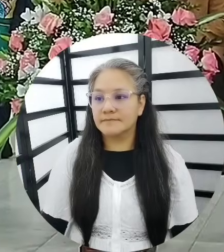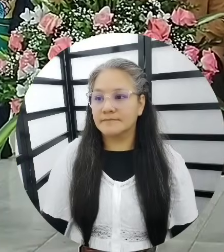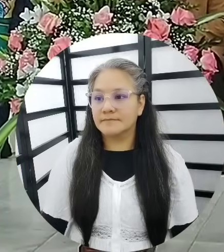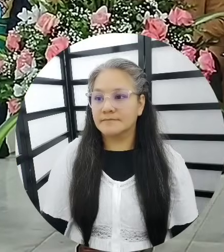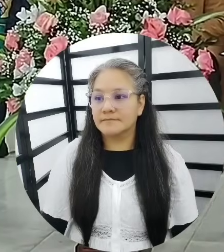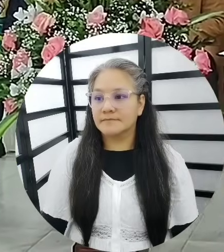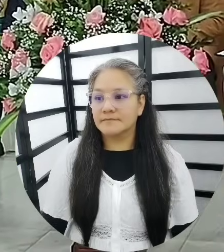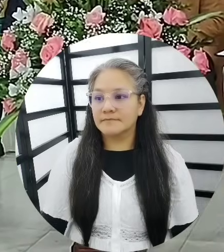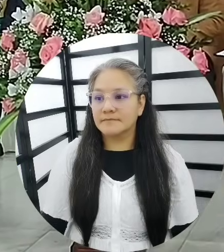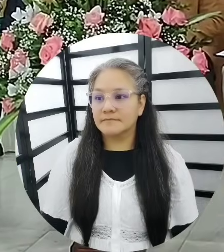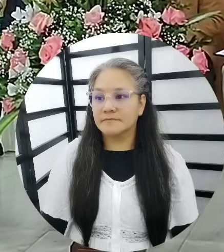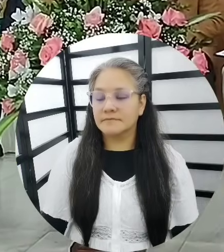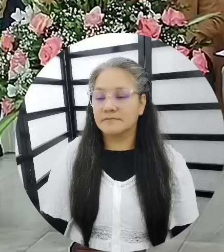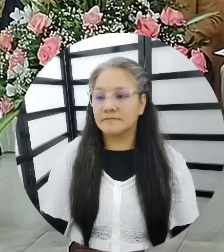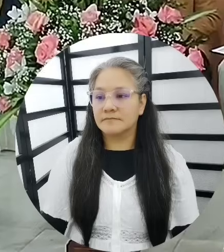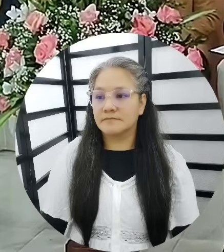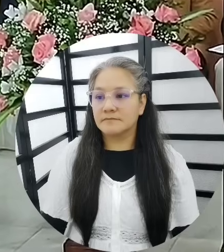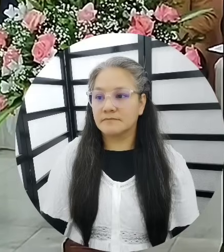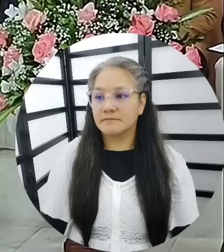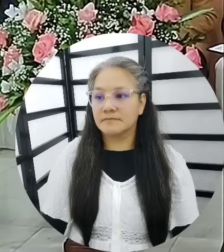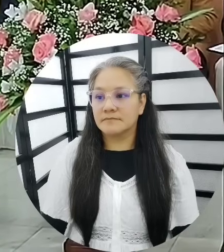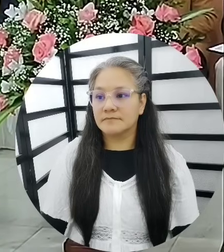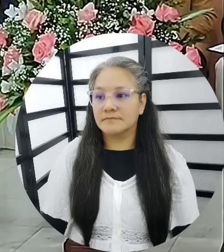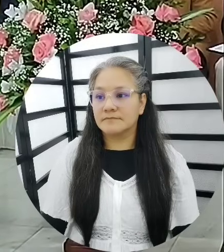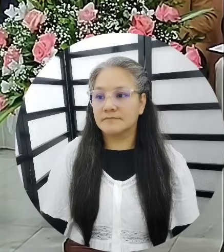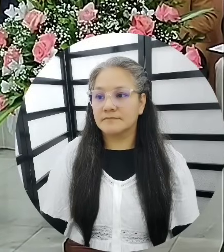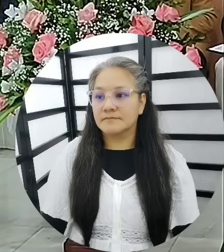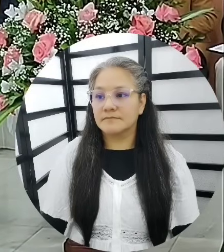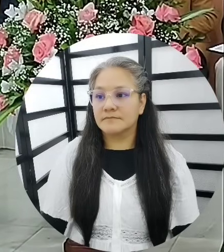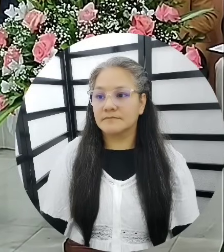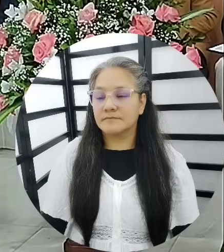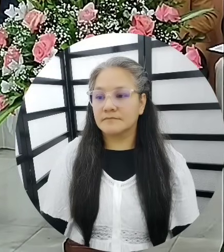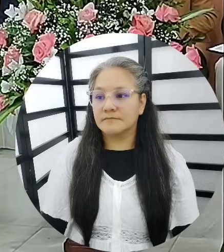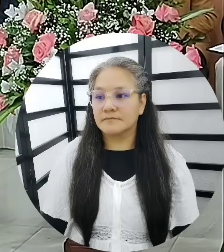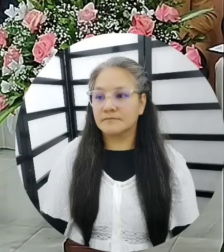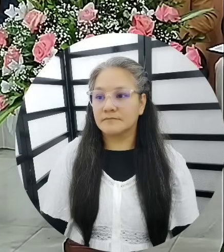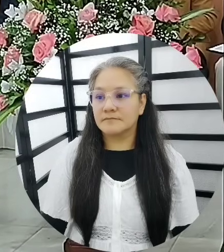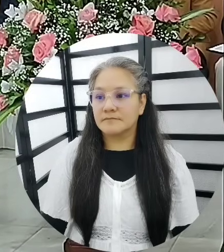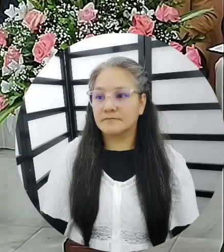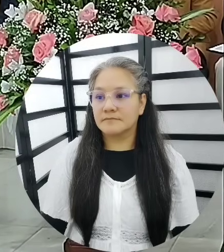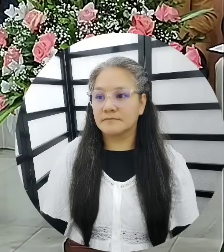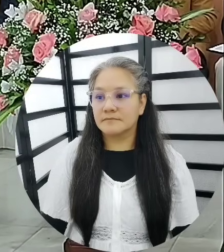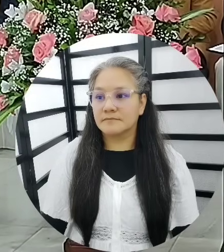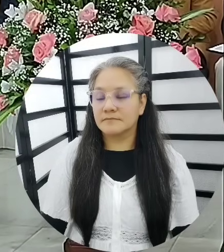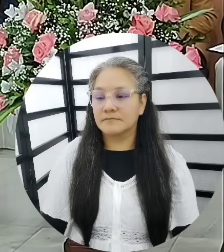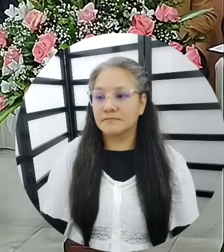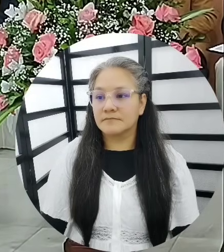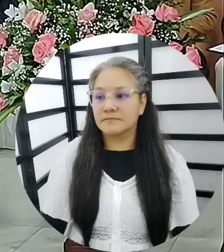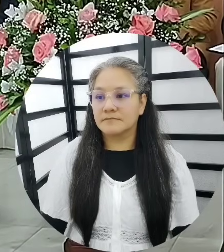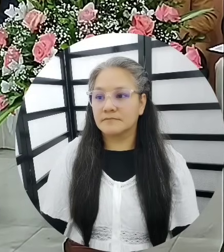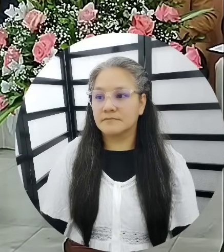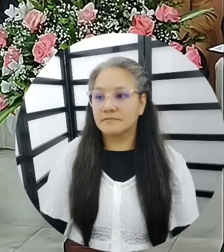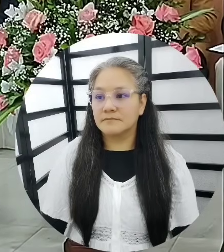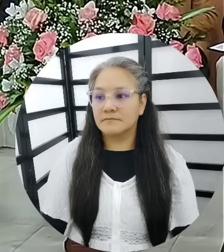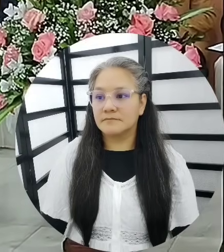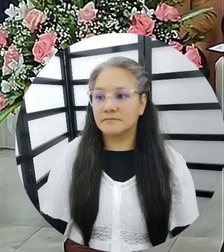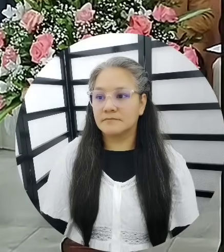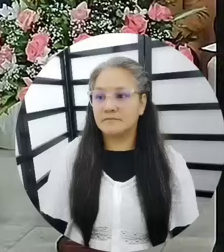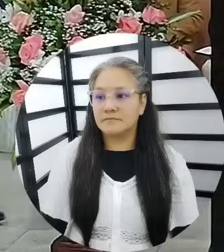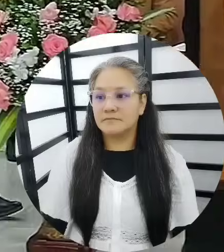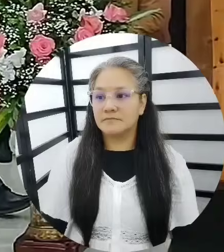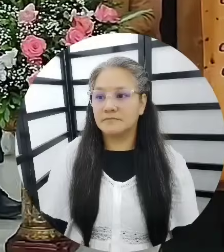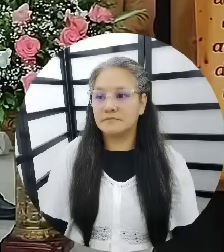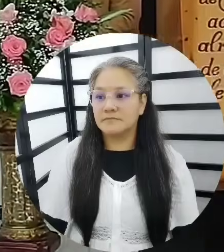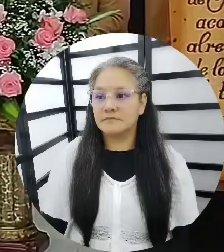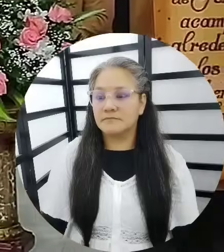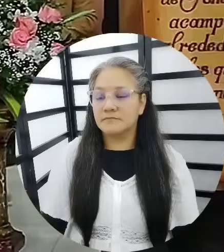5. En el 4 Él dice: gloria al Señor, es necesario, o me es necesario, que haga la